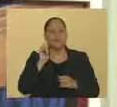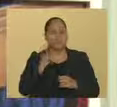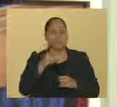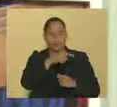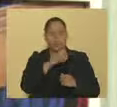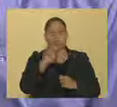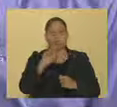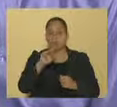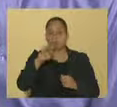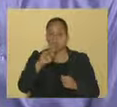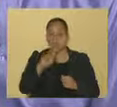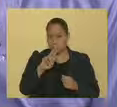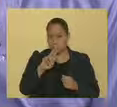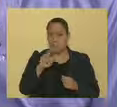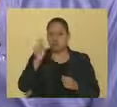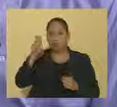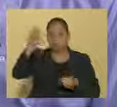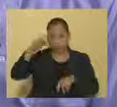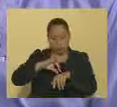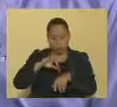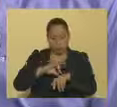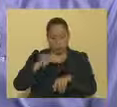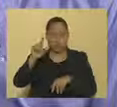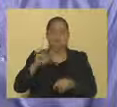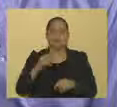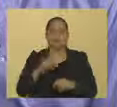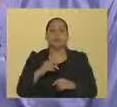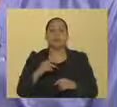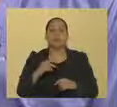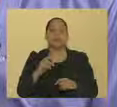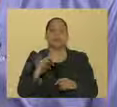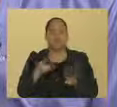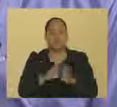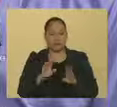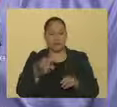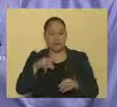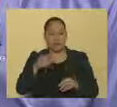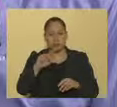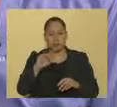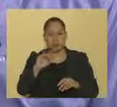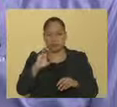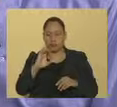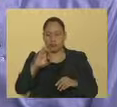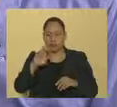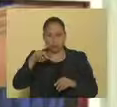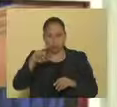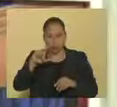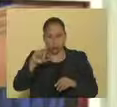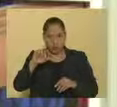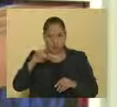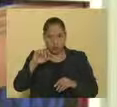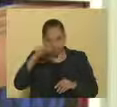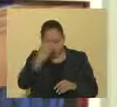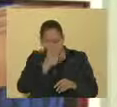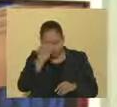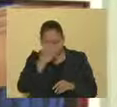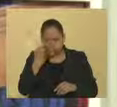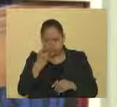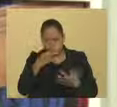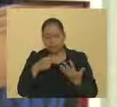ya tanto el médico, el pediatra y el endocrinólogo pediatra, que es el que se encarga de ver todo esto, entonces